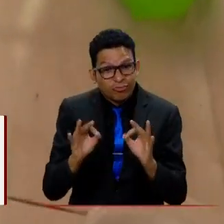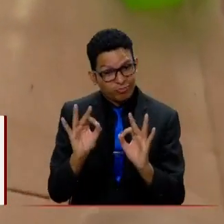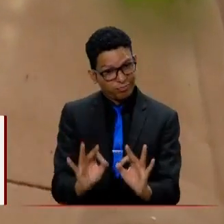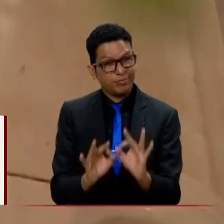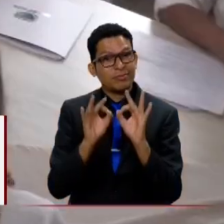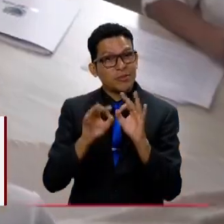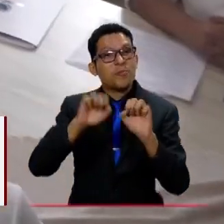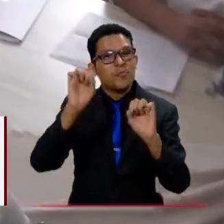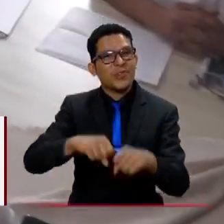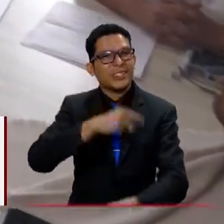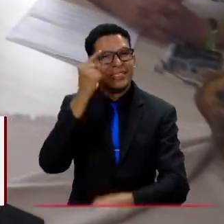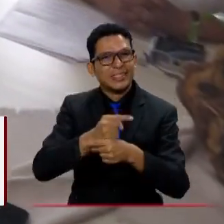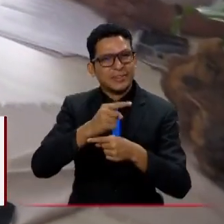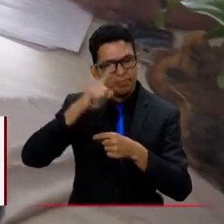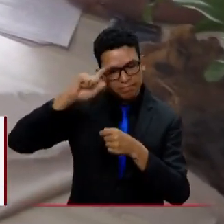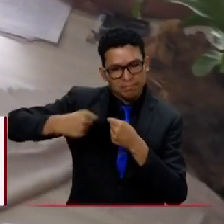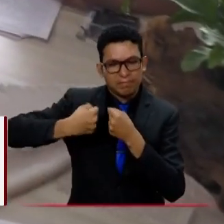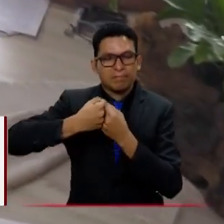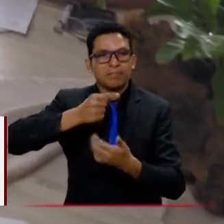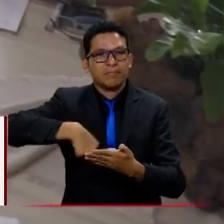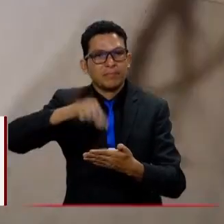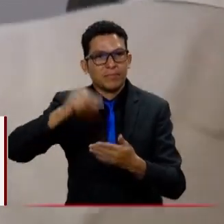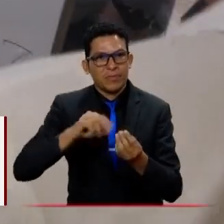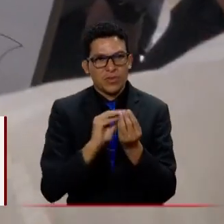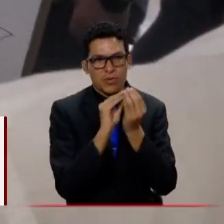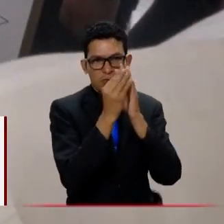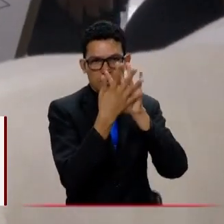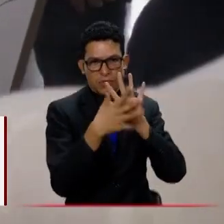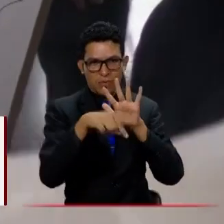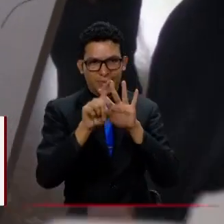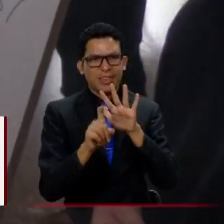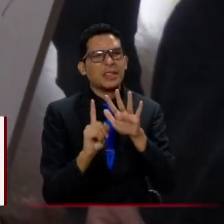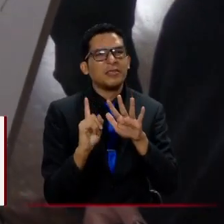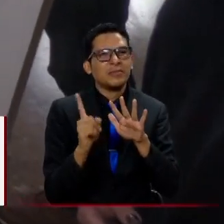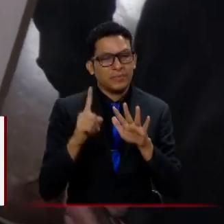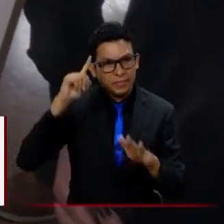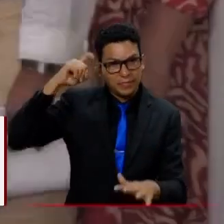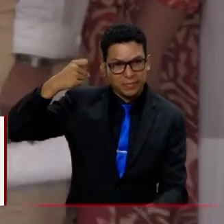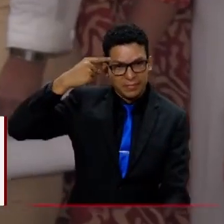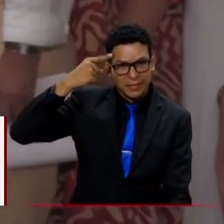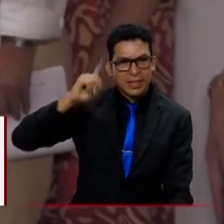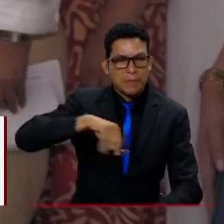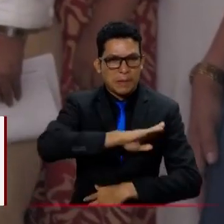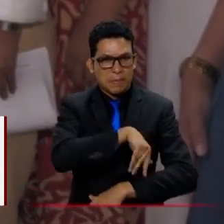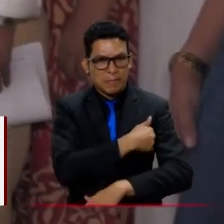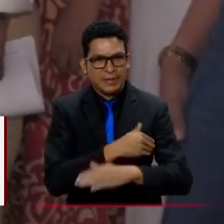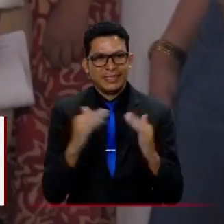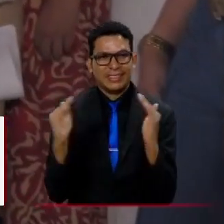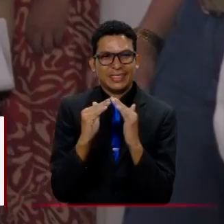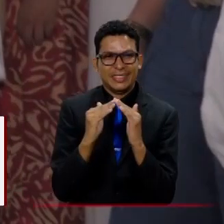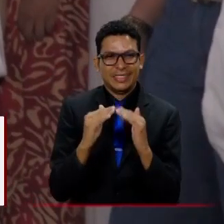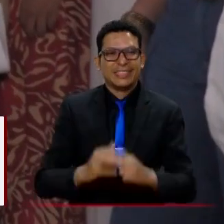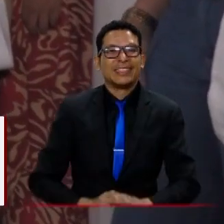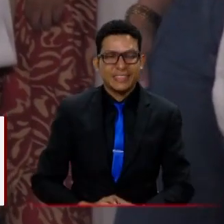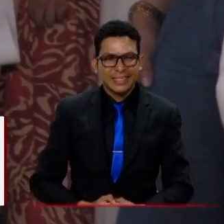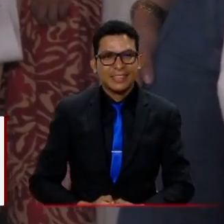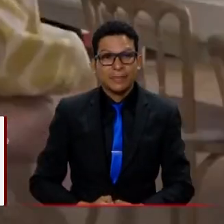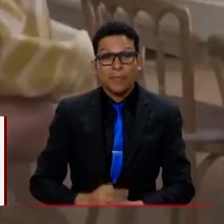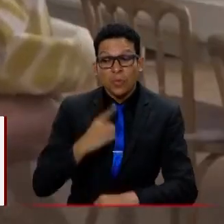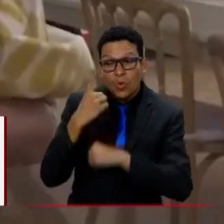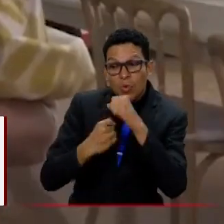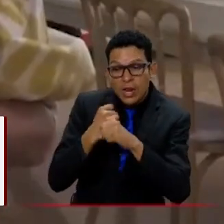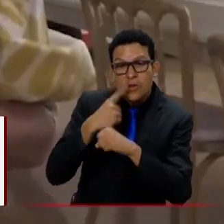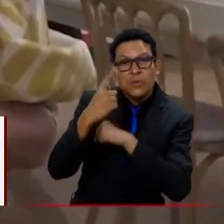dignas gracias al convenio firmado durante la cumbre de biodiversidad entre la gobernación y el Ministerio de Vivienda. Cada año vamos a